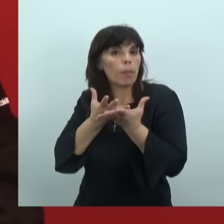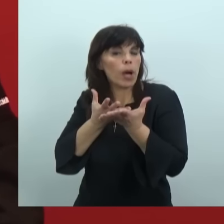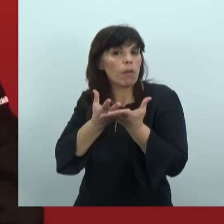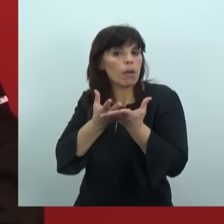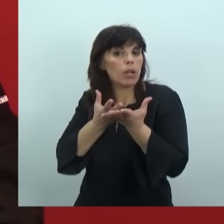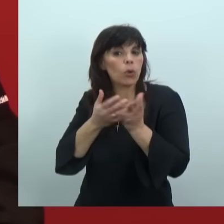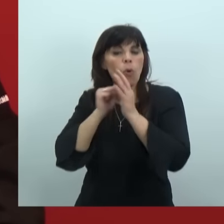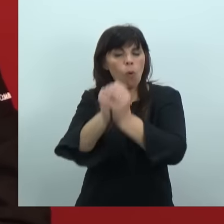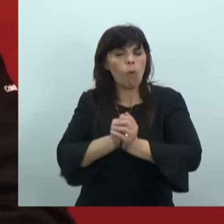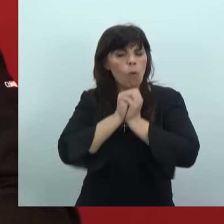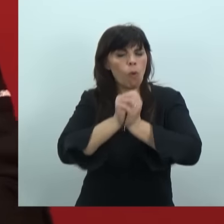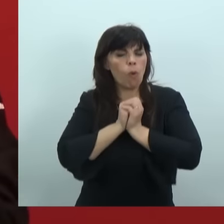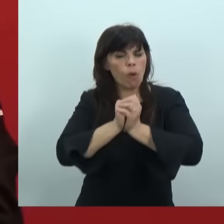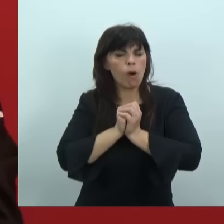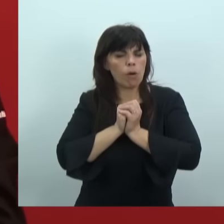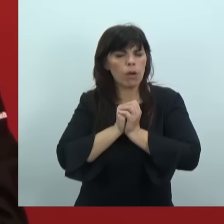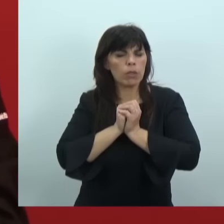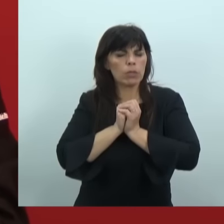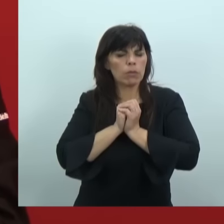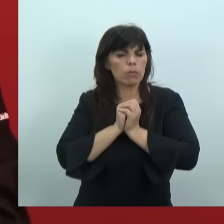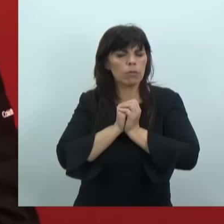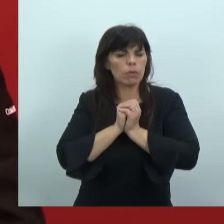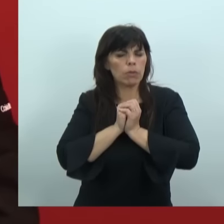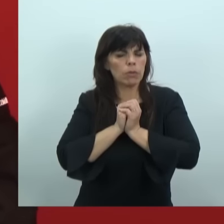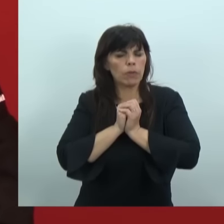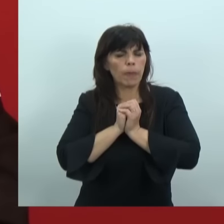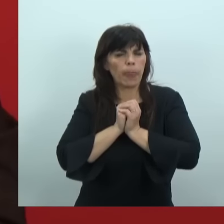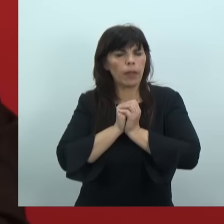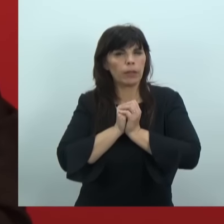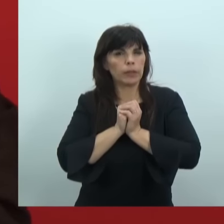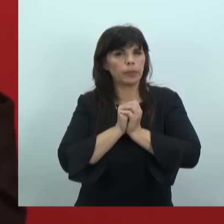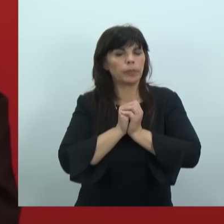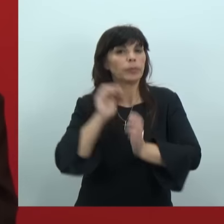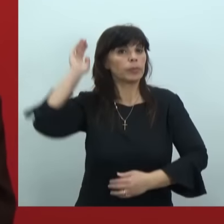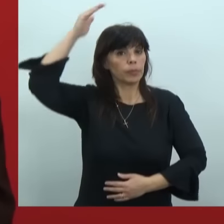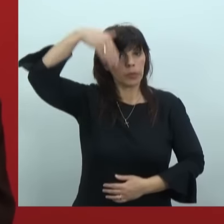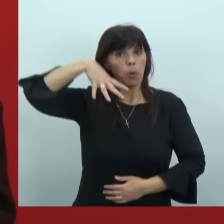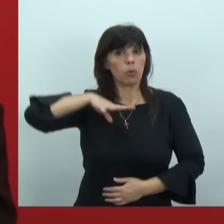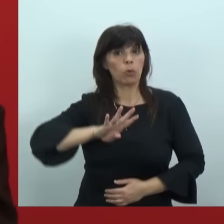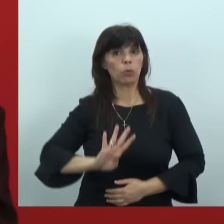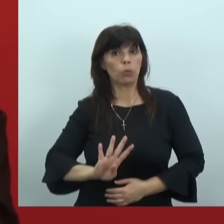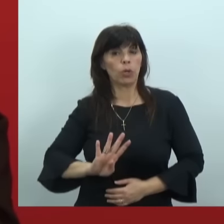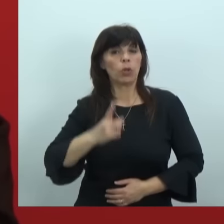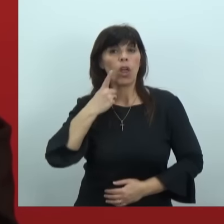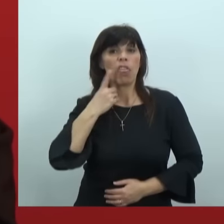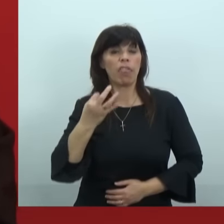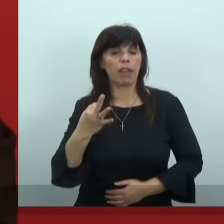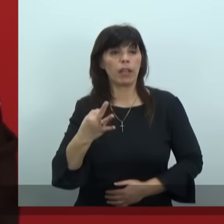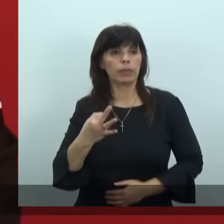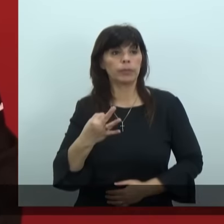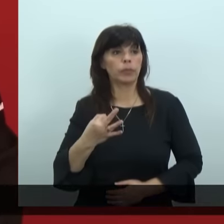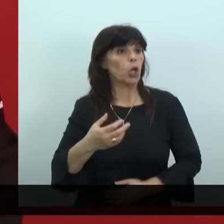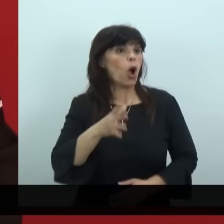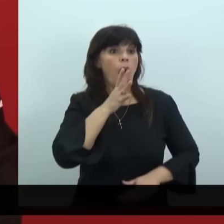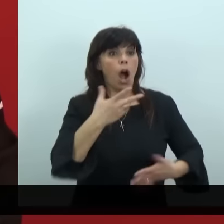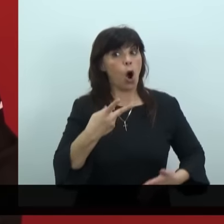orarlas. Hay que orarlas. Como dice Romanos 4. Hay que llamar lo que no